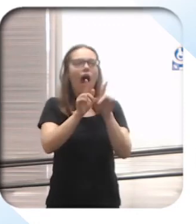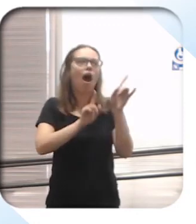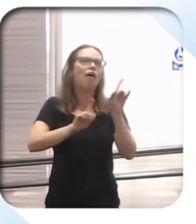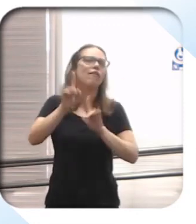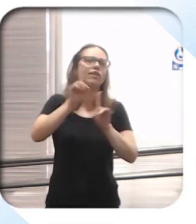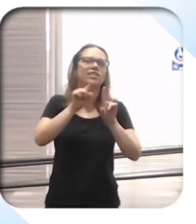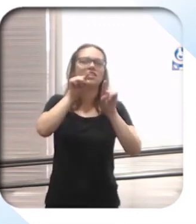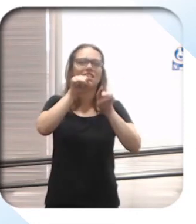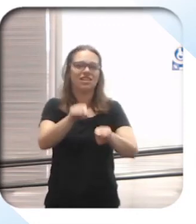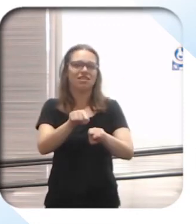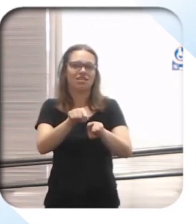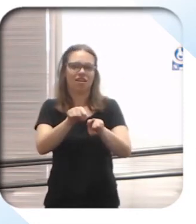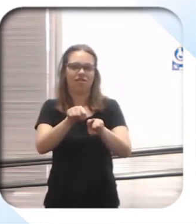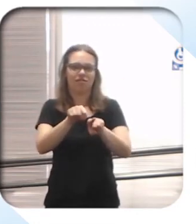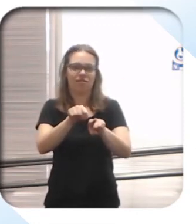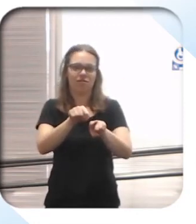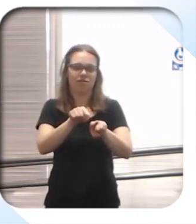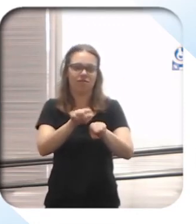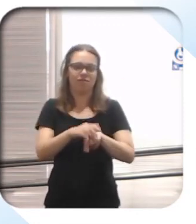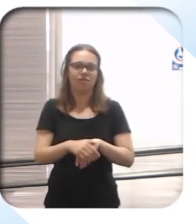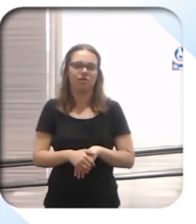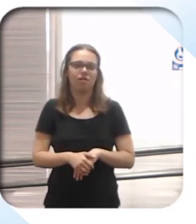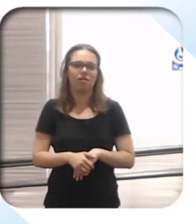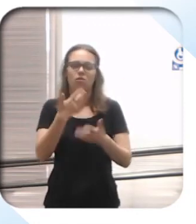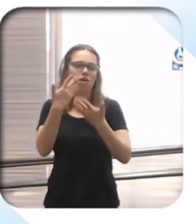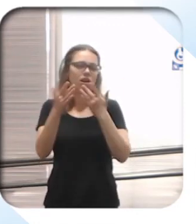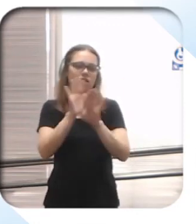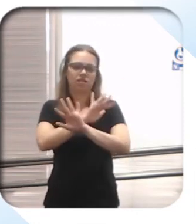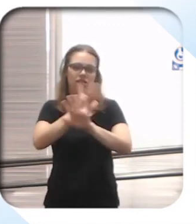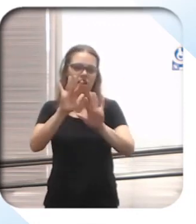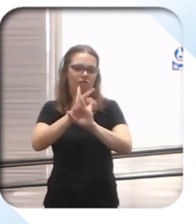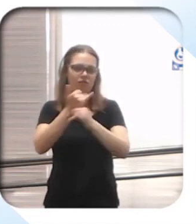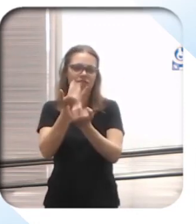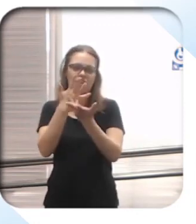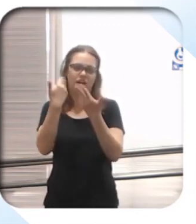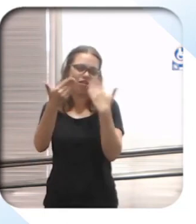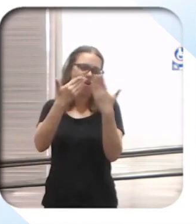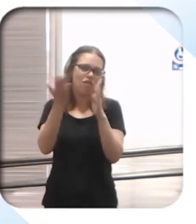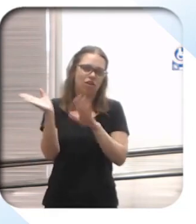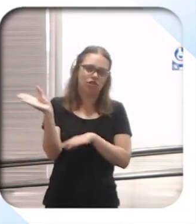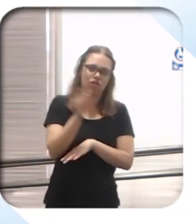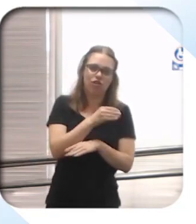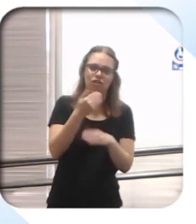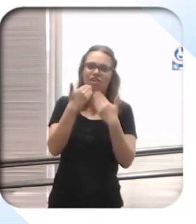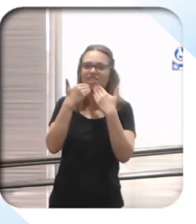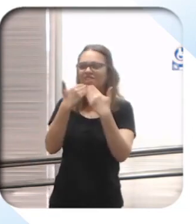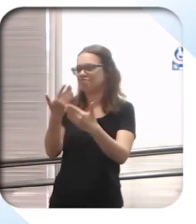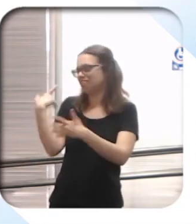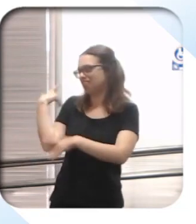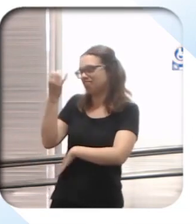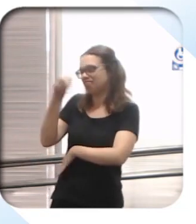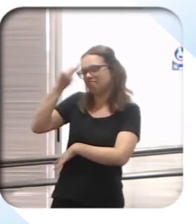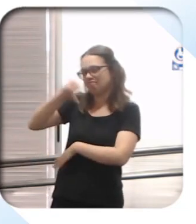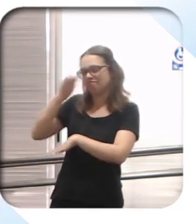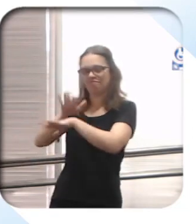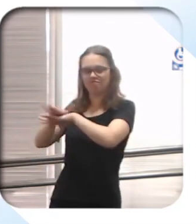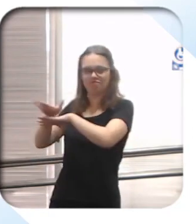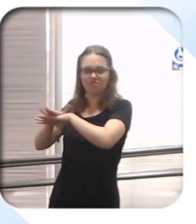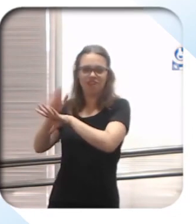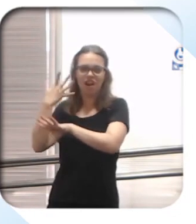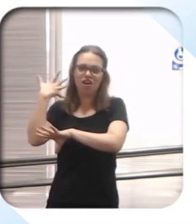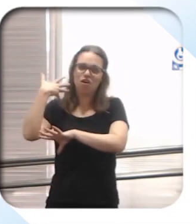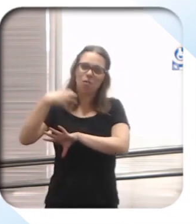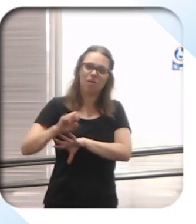es esa la necesidad que existe. Y no voy a hablar más nada, ya creo que se habló todo. Excelente las exposiciones. Los